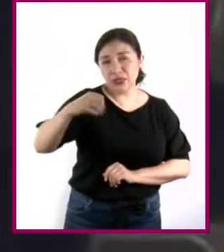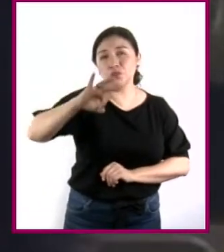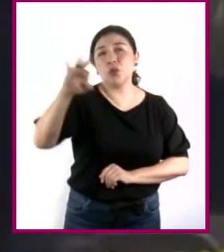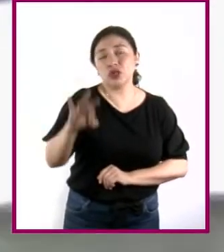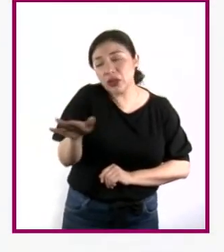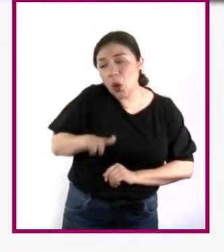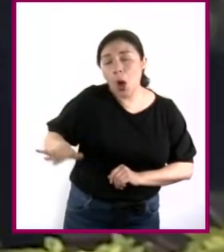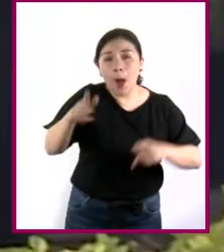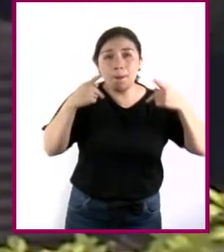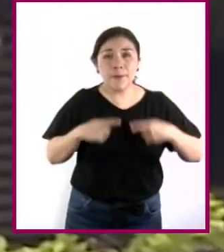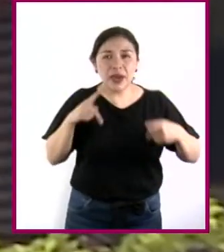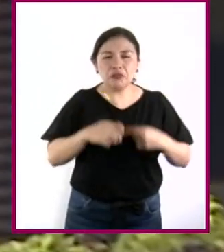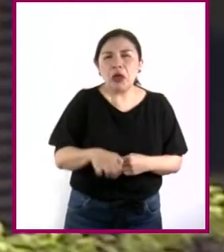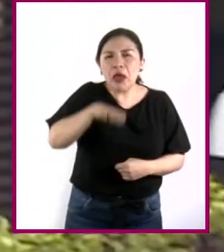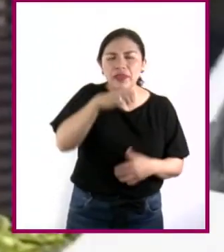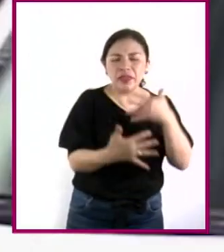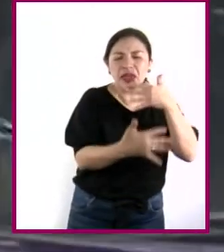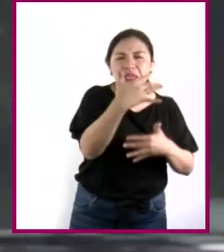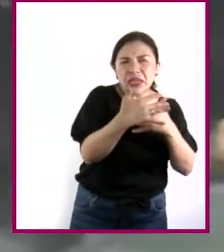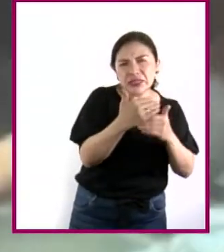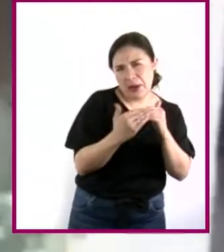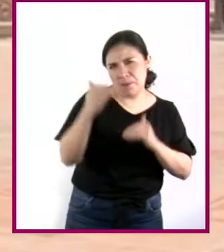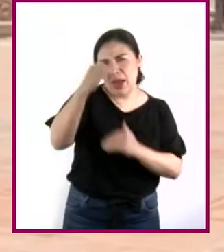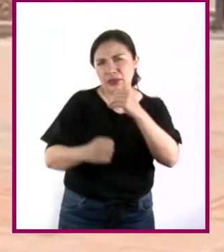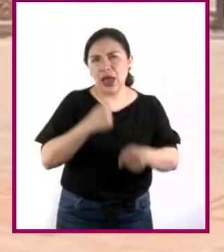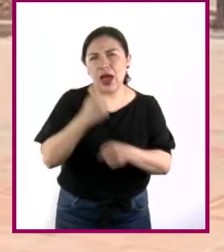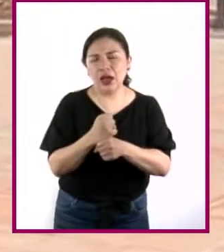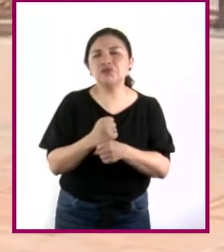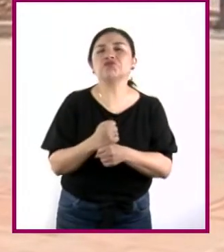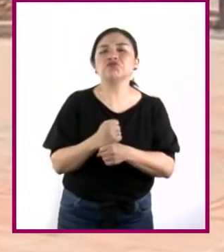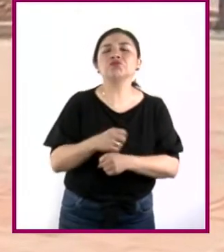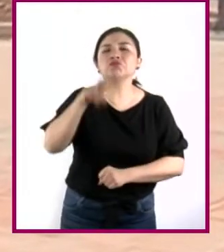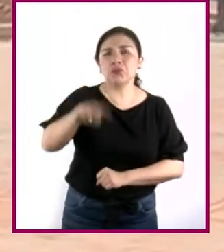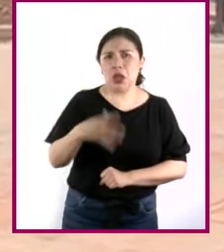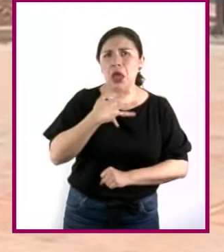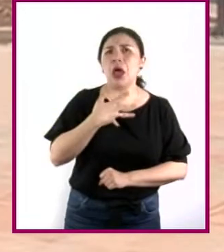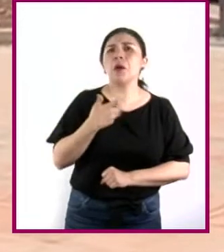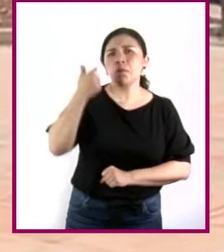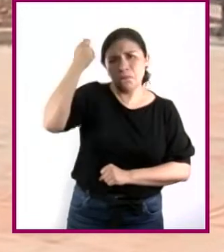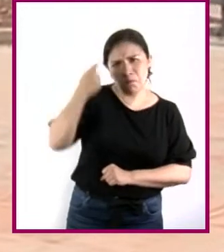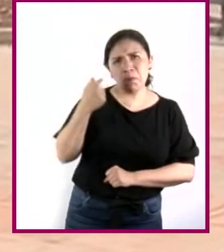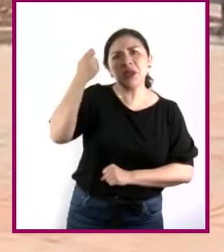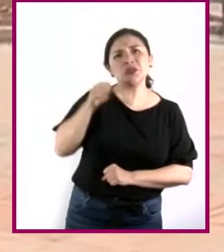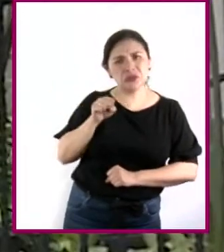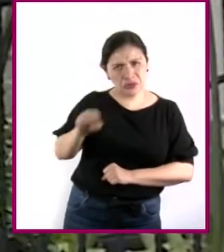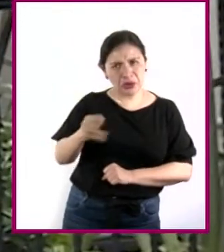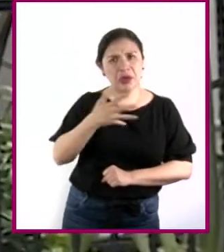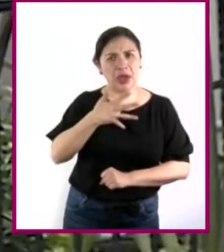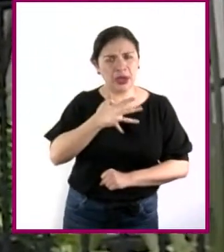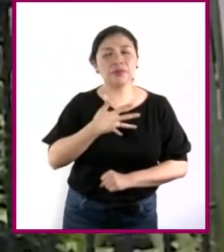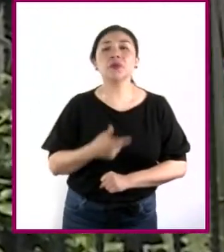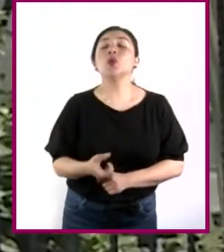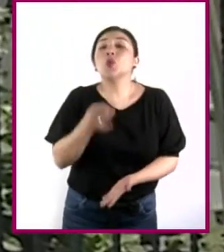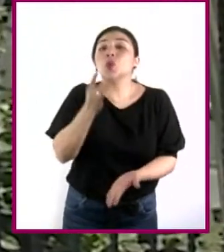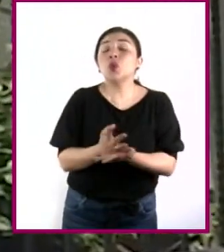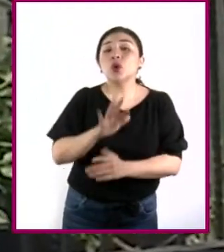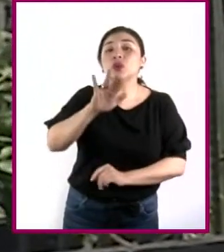de la población de 15 y más años de edad declaró tener una pensión directa. De ellos, solo